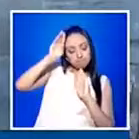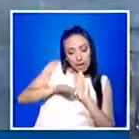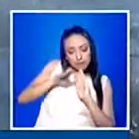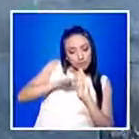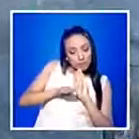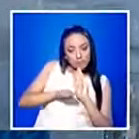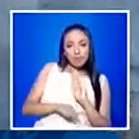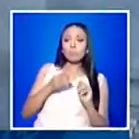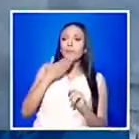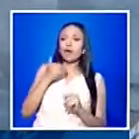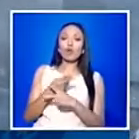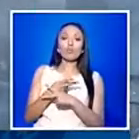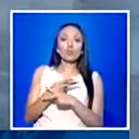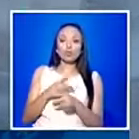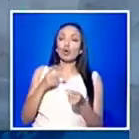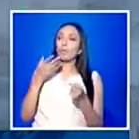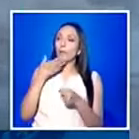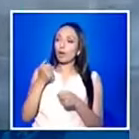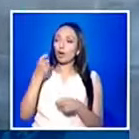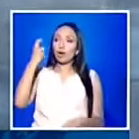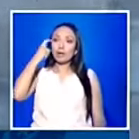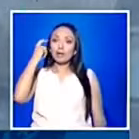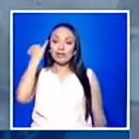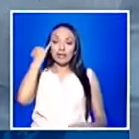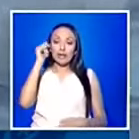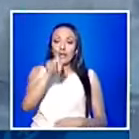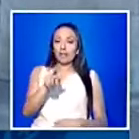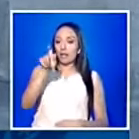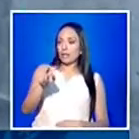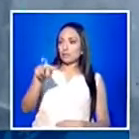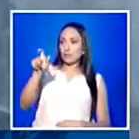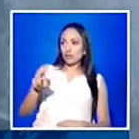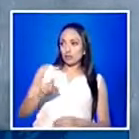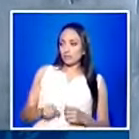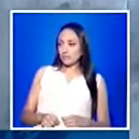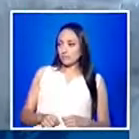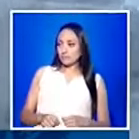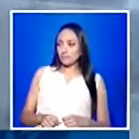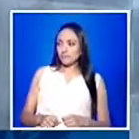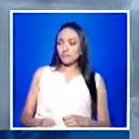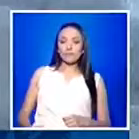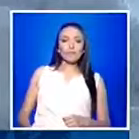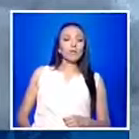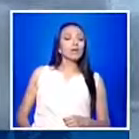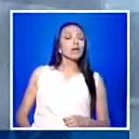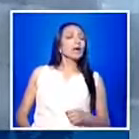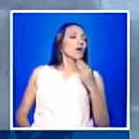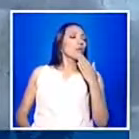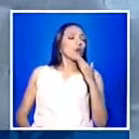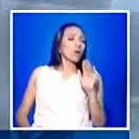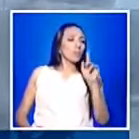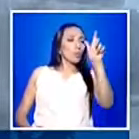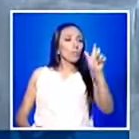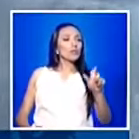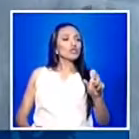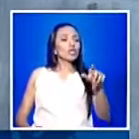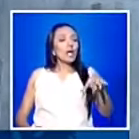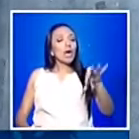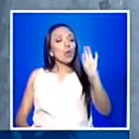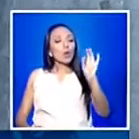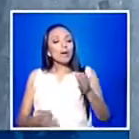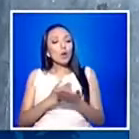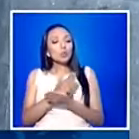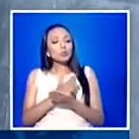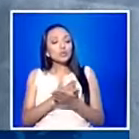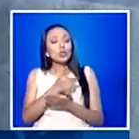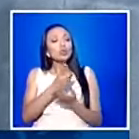productividad, mejorar la percepción de los ciudadanos respecto a la seguridad. ¿Qué pasa cuando alguna persona ya es encontrado con un tipo de arma blanca? ¿Qué es